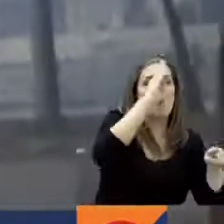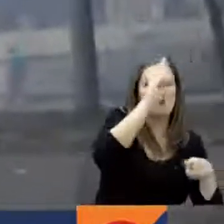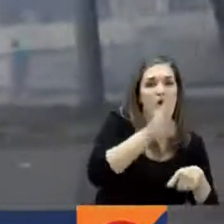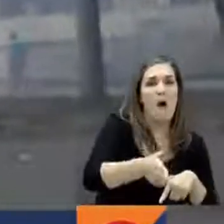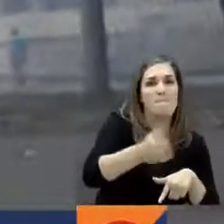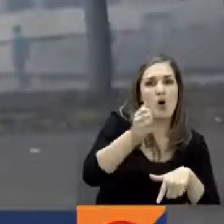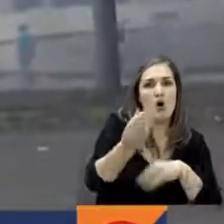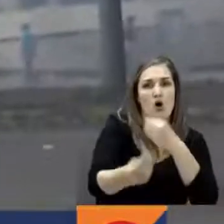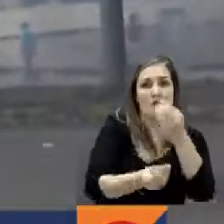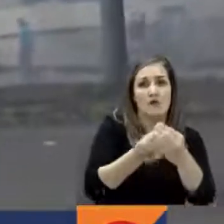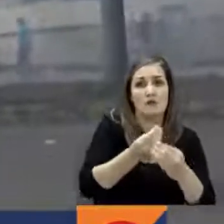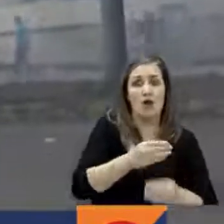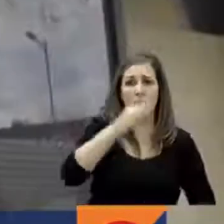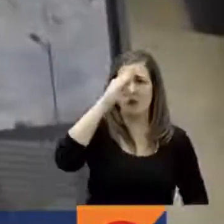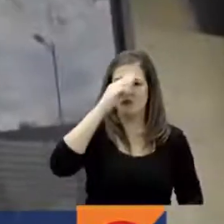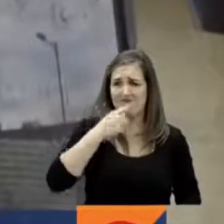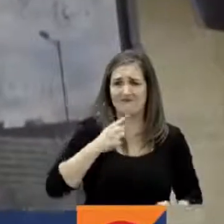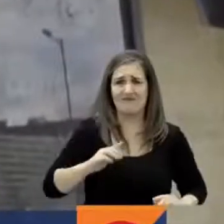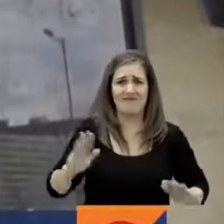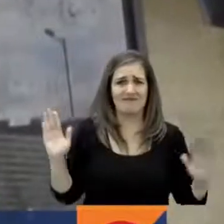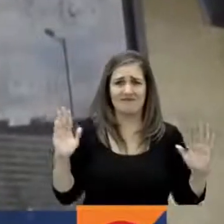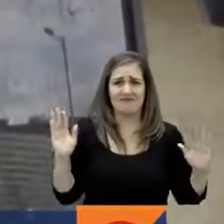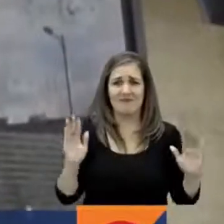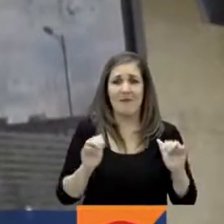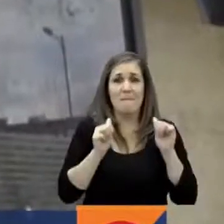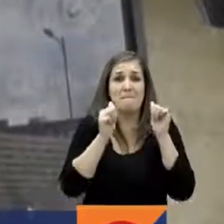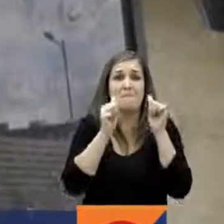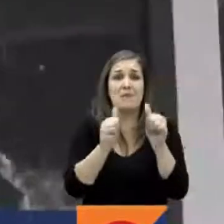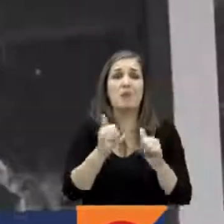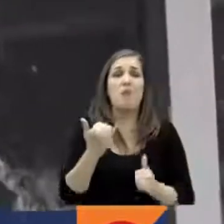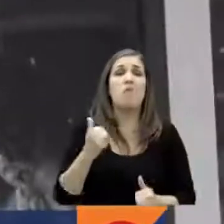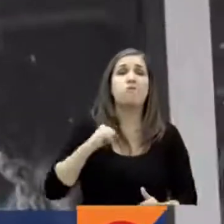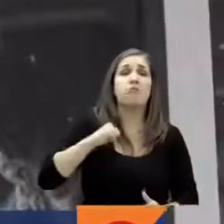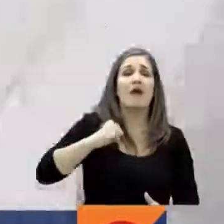dice que la causa del deceso fue de cirrosis hepática.